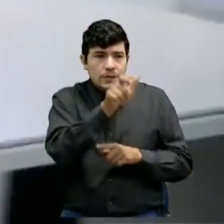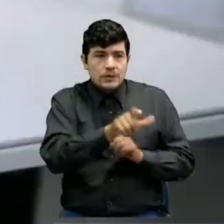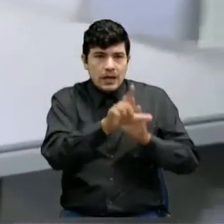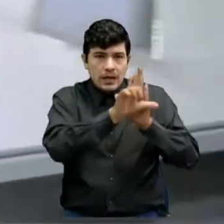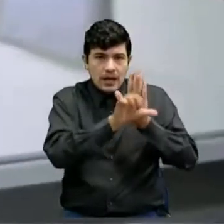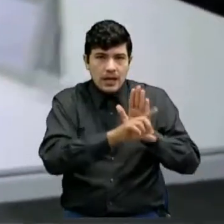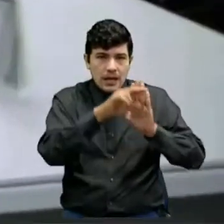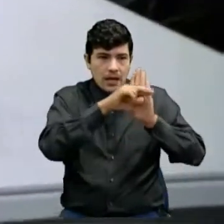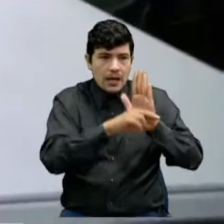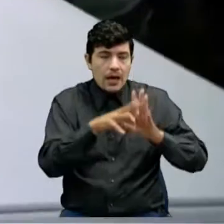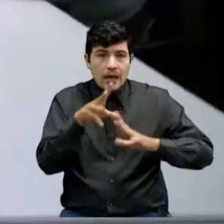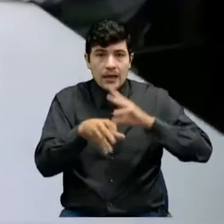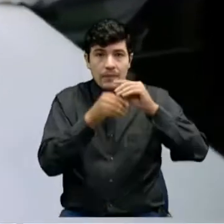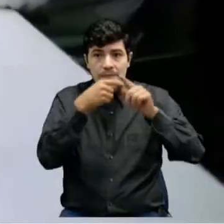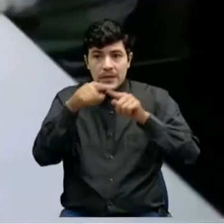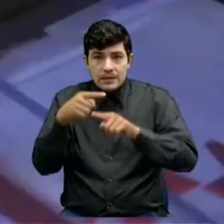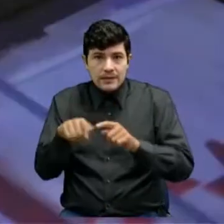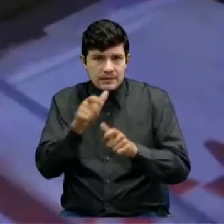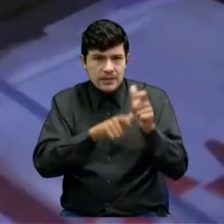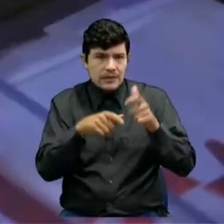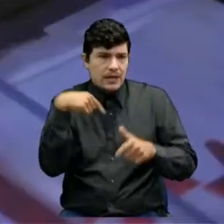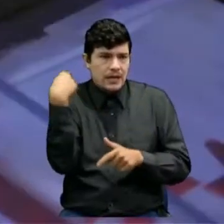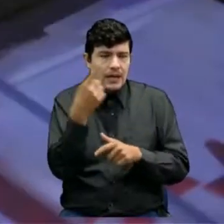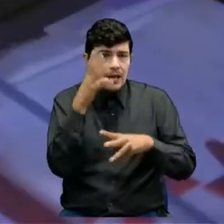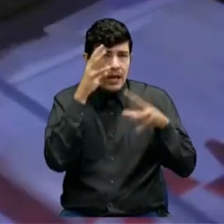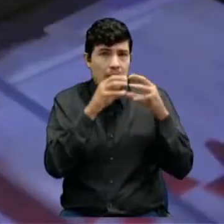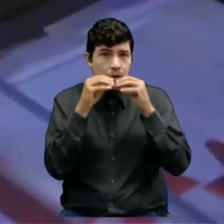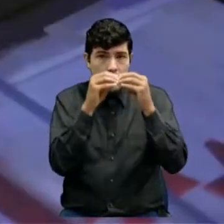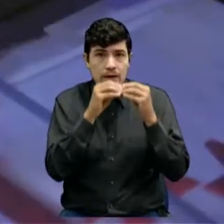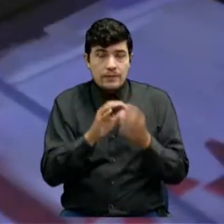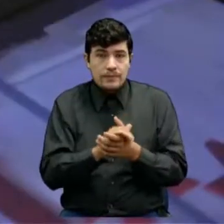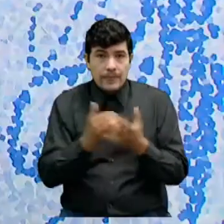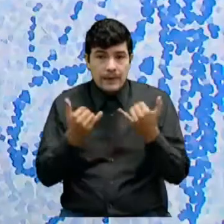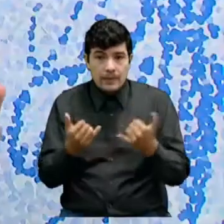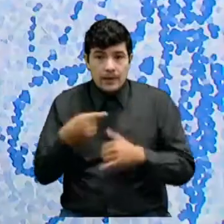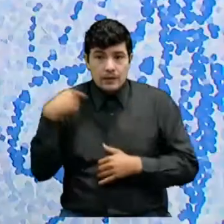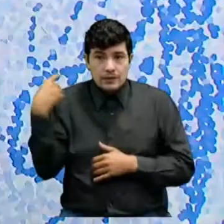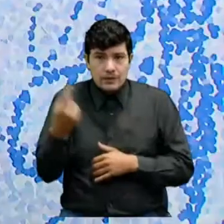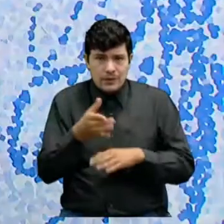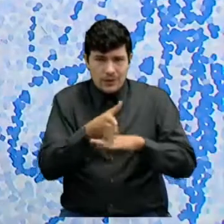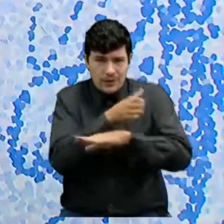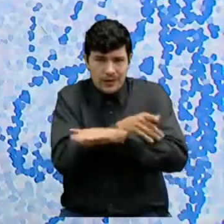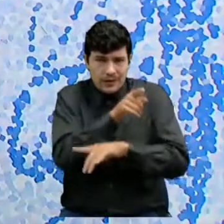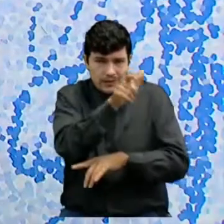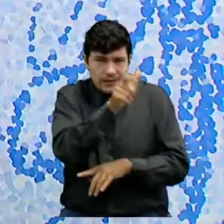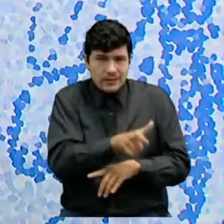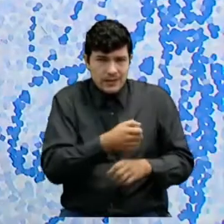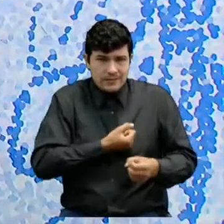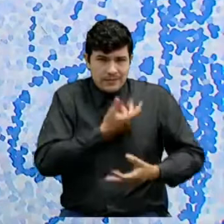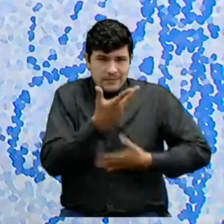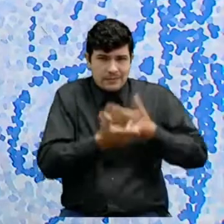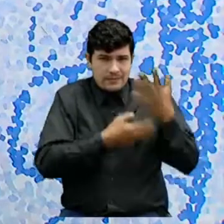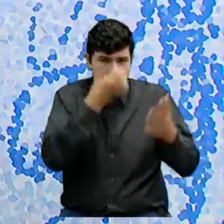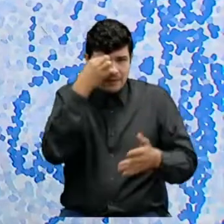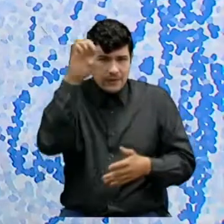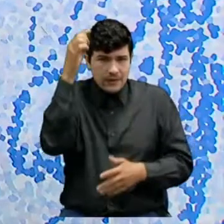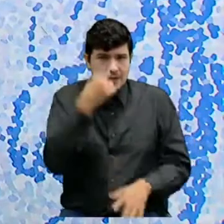legislador como los empleados y llegar a un consenso, donde no solamente, como nos lo expresan nuestros profesionales